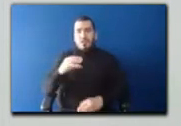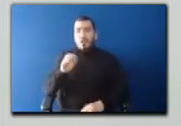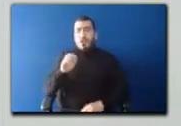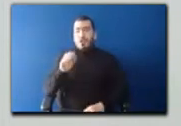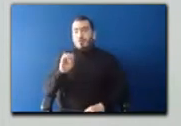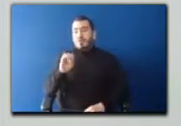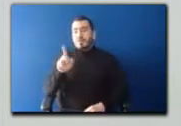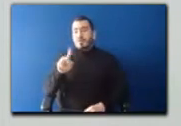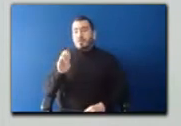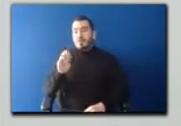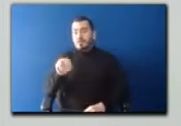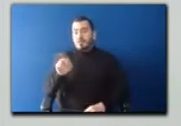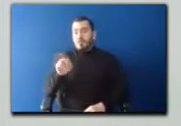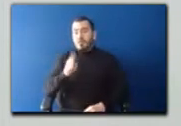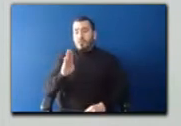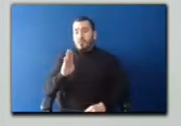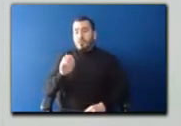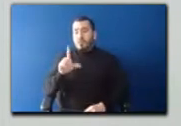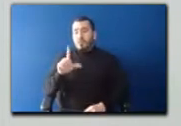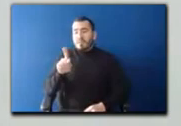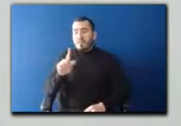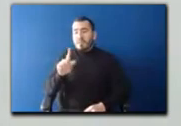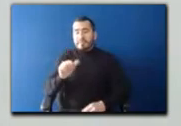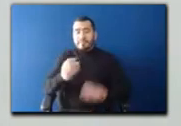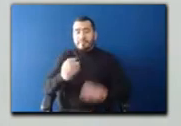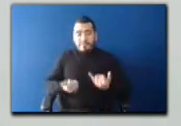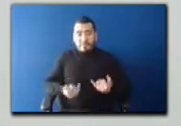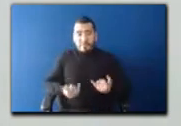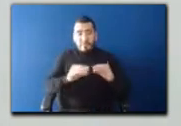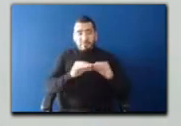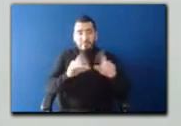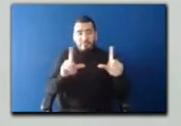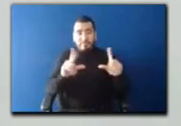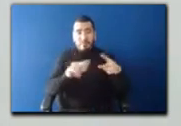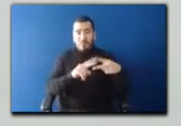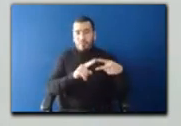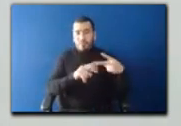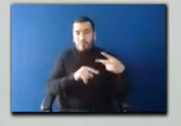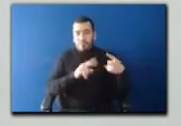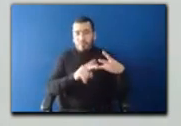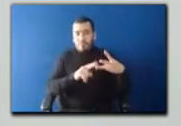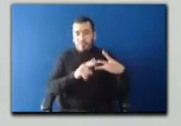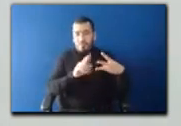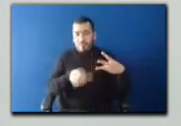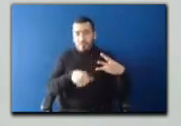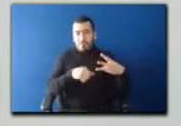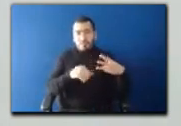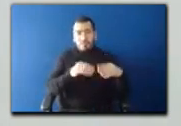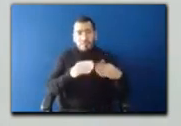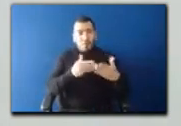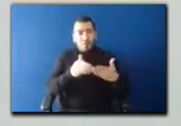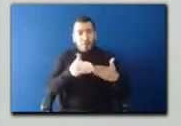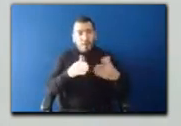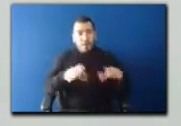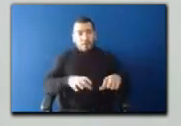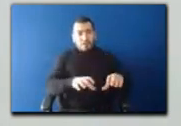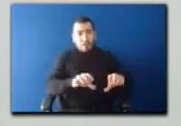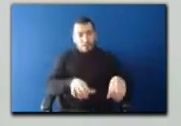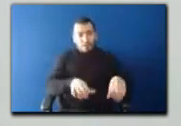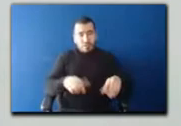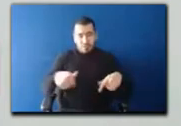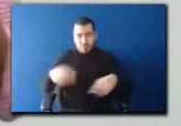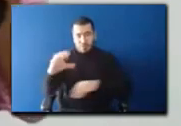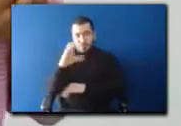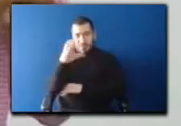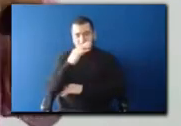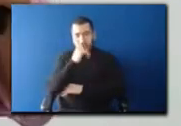nuestras páginas, hay dos o tres aplicaciones que le permiten comprar directamente acciones desde montos muy pequeños. Eso no sucedía en este país. Yo tenía que